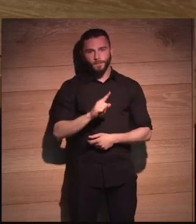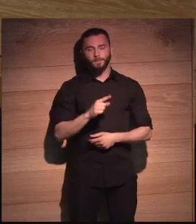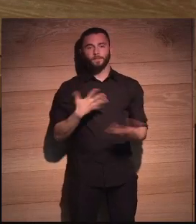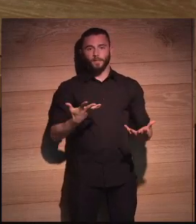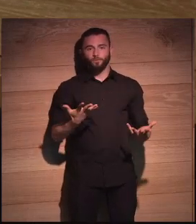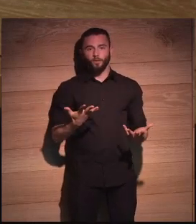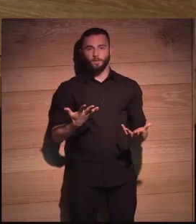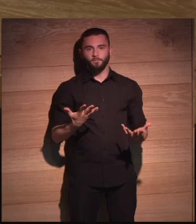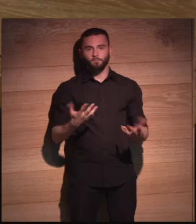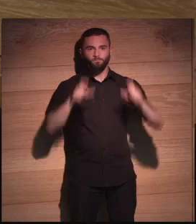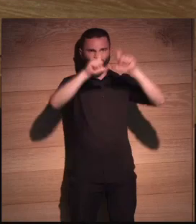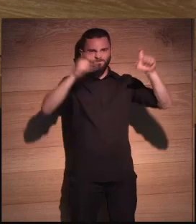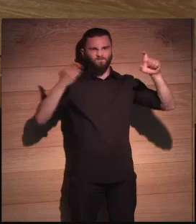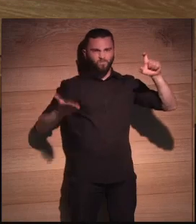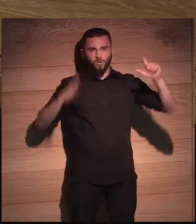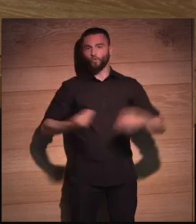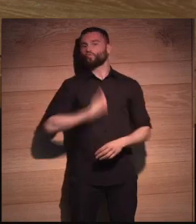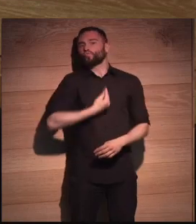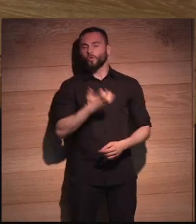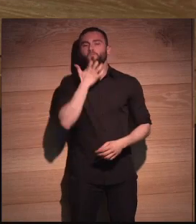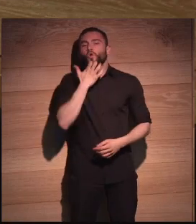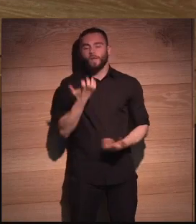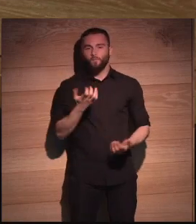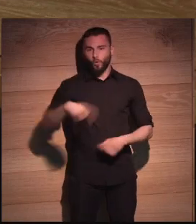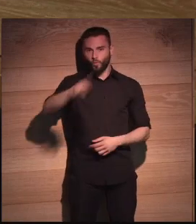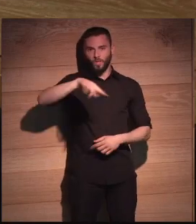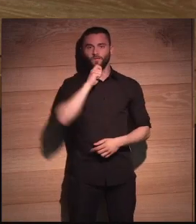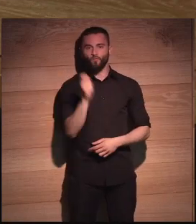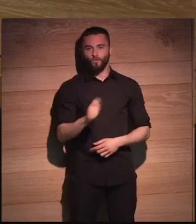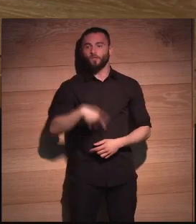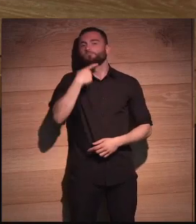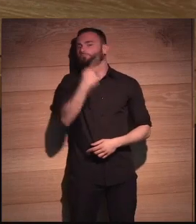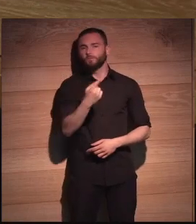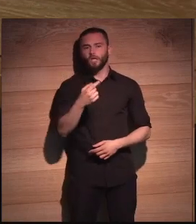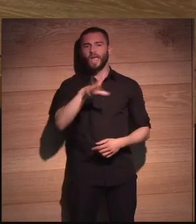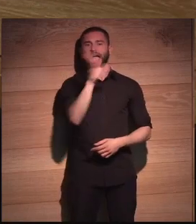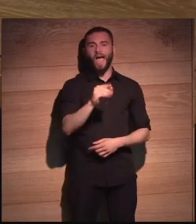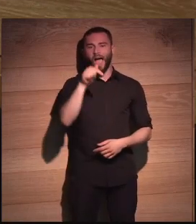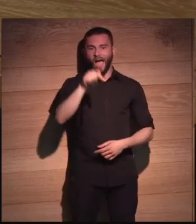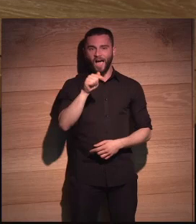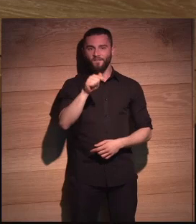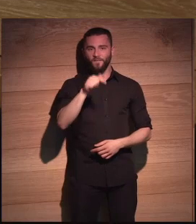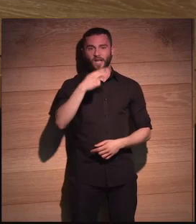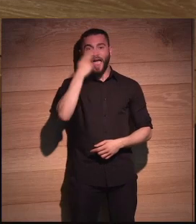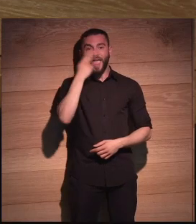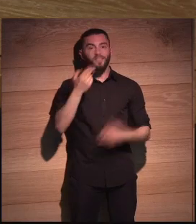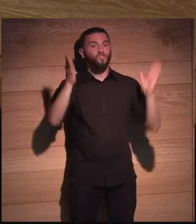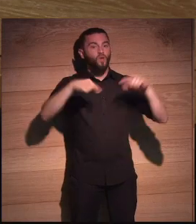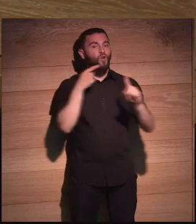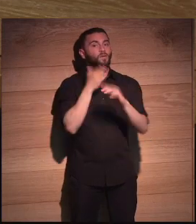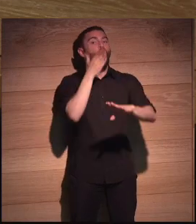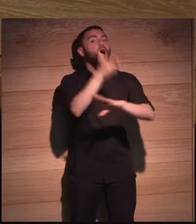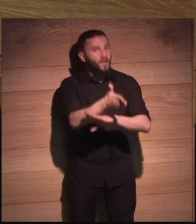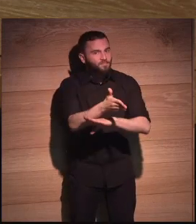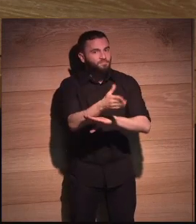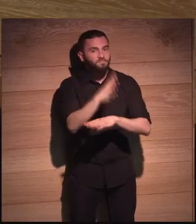todos estos grandes que, por ejemplo, vuestra fundación dijera, pues a África no tenemos tanto interés en ir?